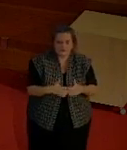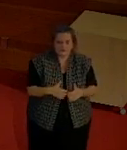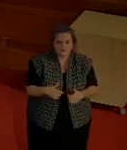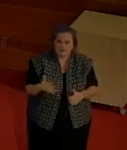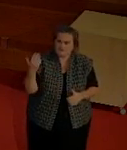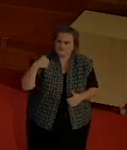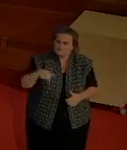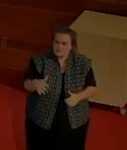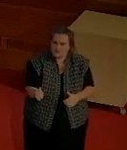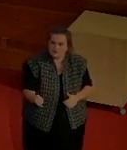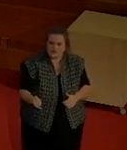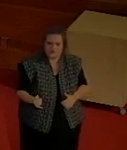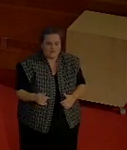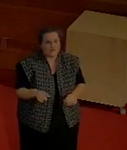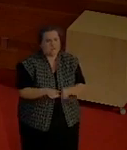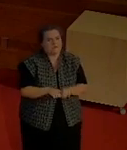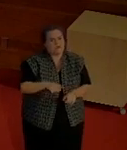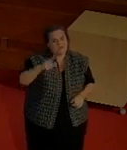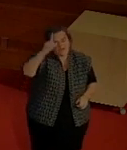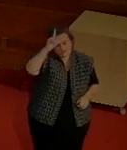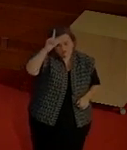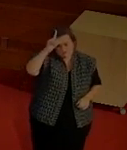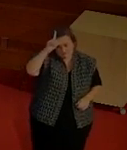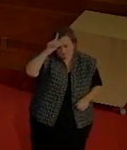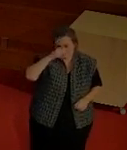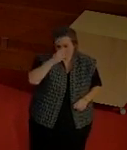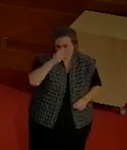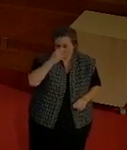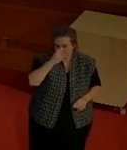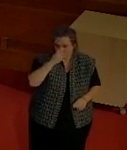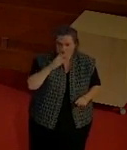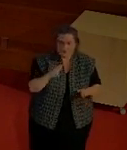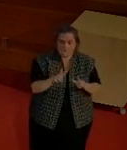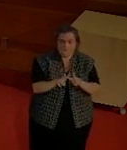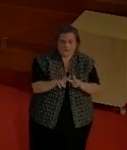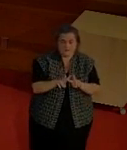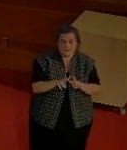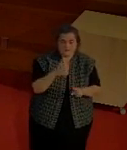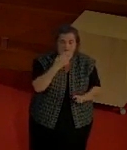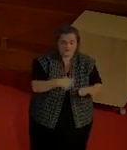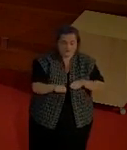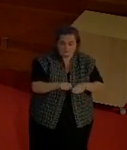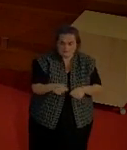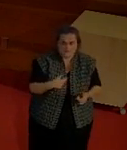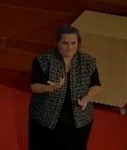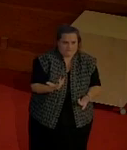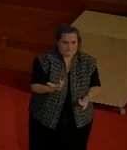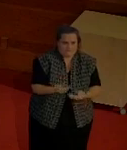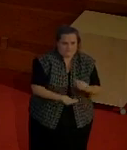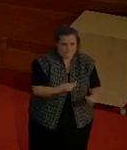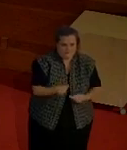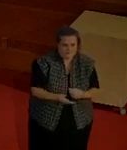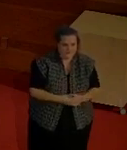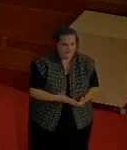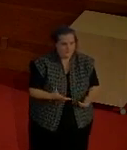escala como los alemanes no vendan todos los Mercedes que fabrican se los tienen que comer con patatas porque no hay alemanes suficientes para